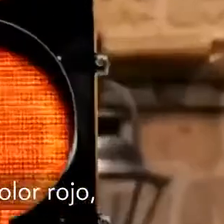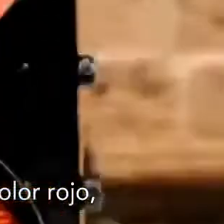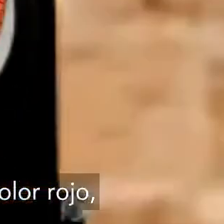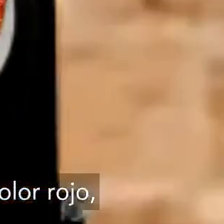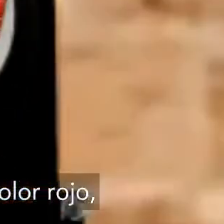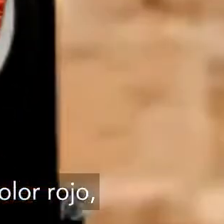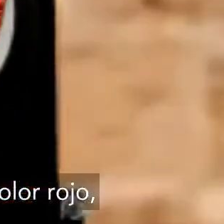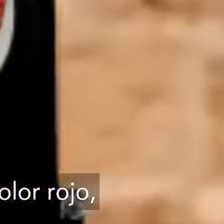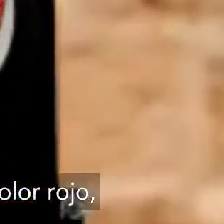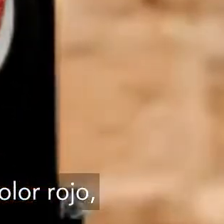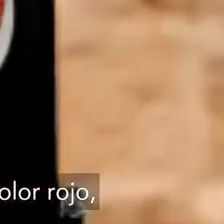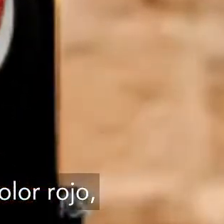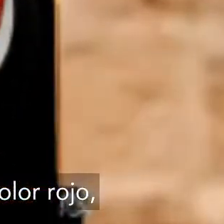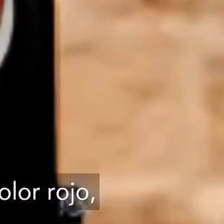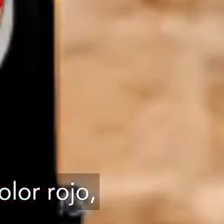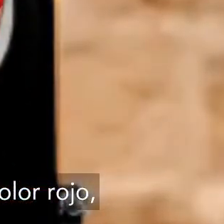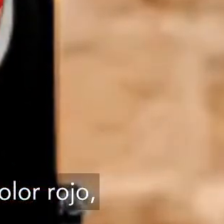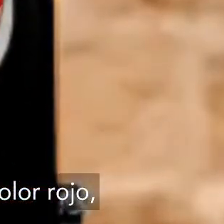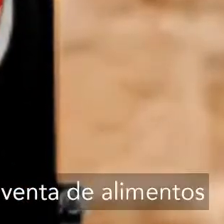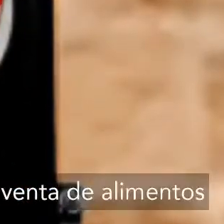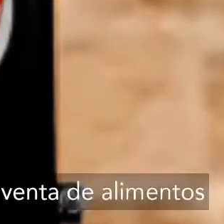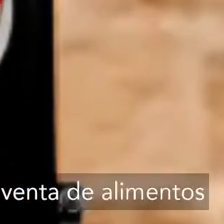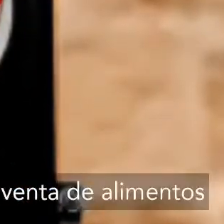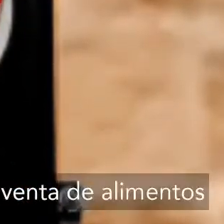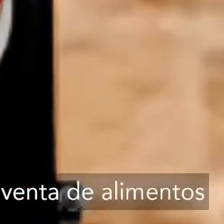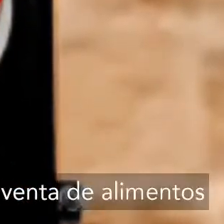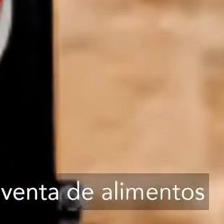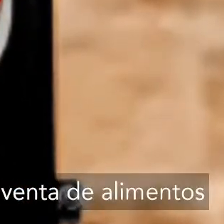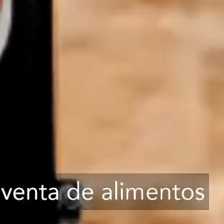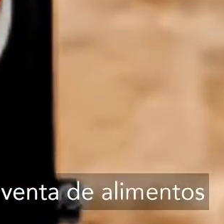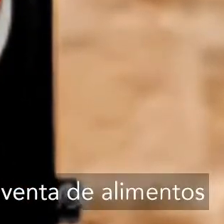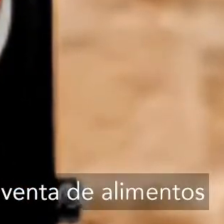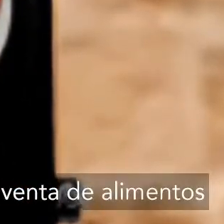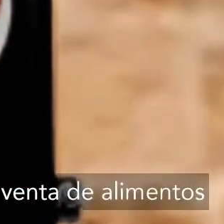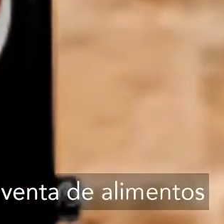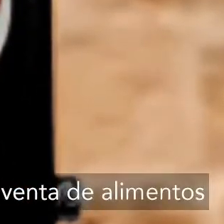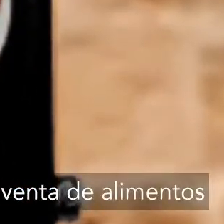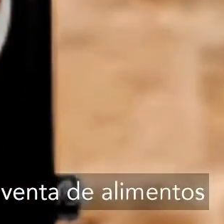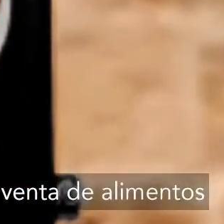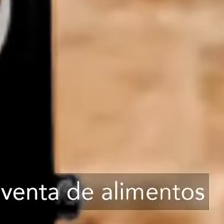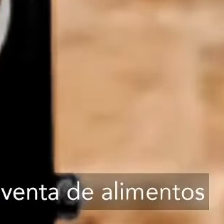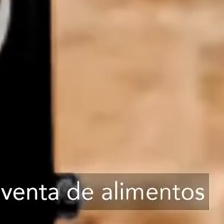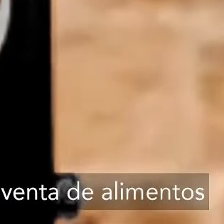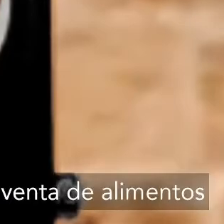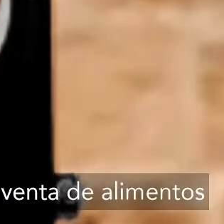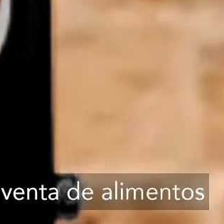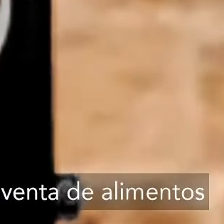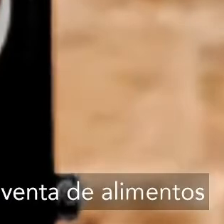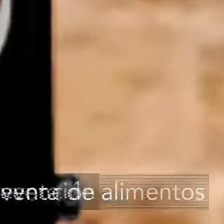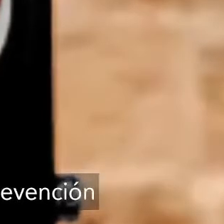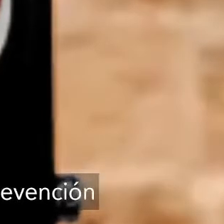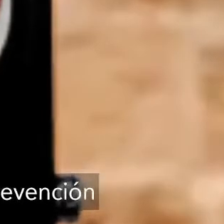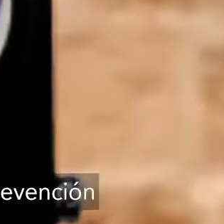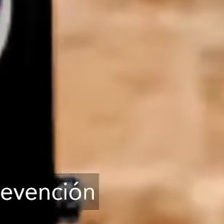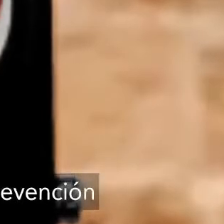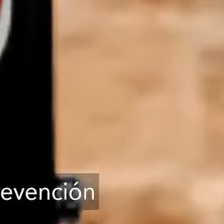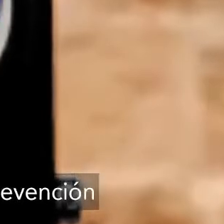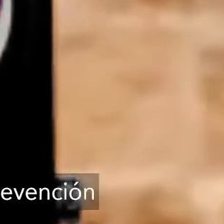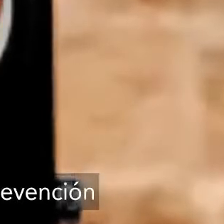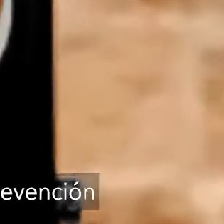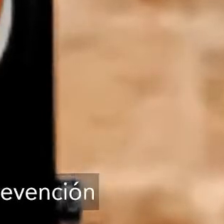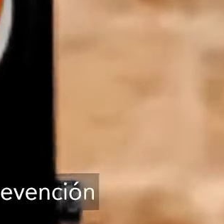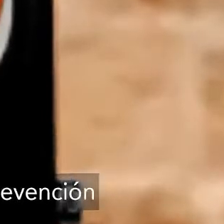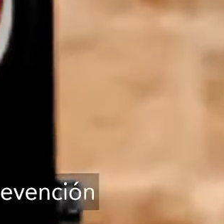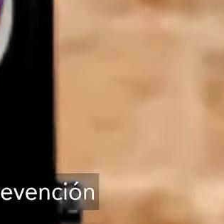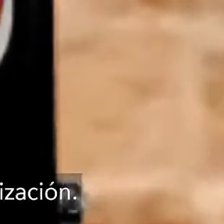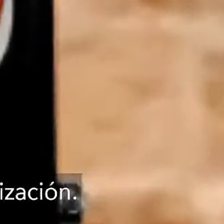etapa. Cuando el semáforo de tu estado esté en color rojo, solo las actividades esenciales como la producción y venta de alimentos pueden trabajar